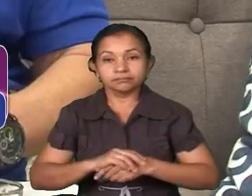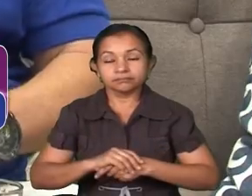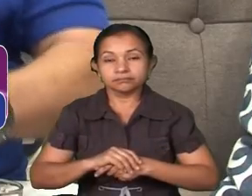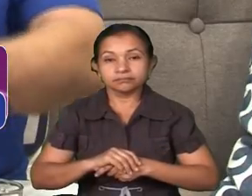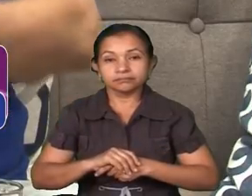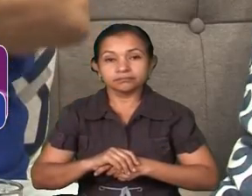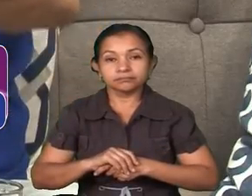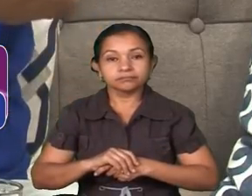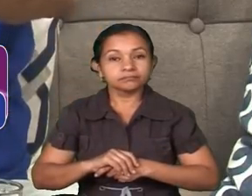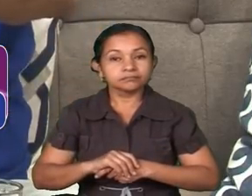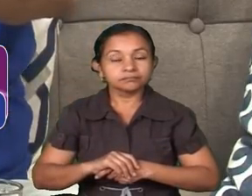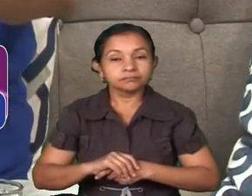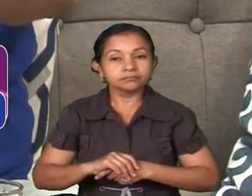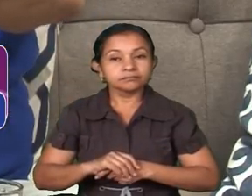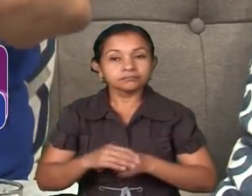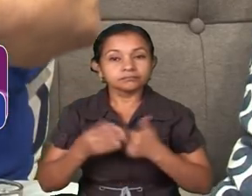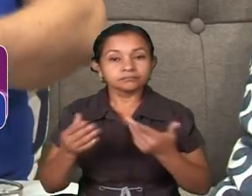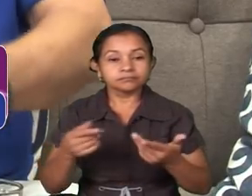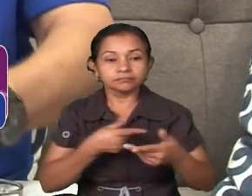Entonces tenemos ese hombre